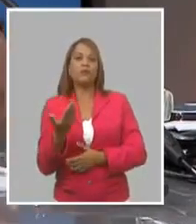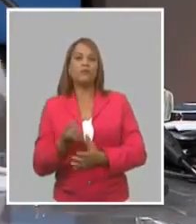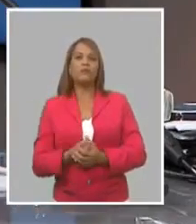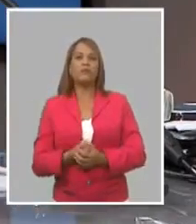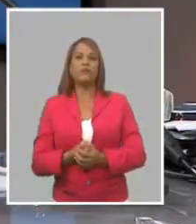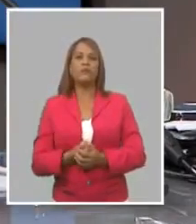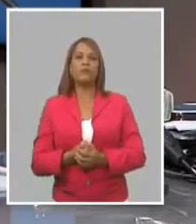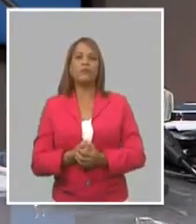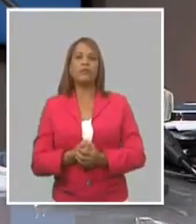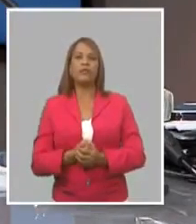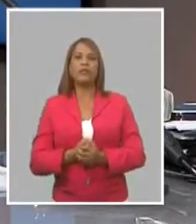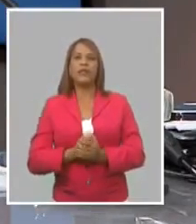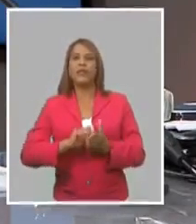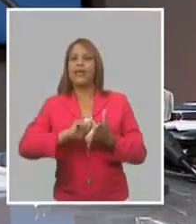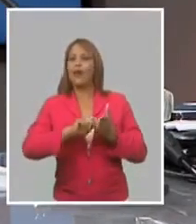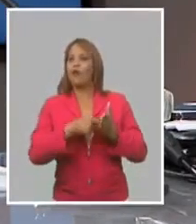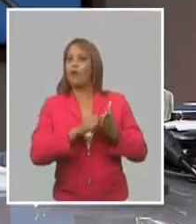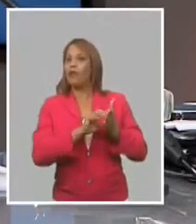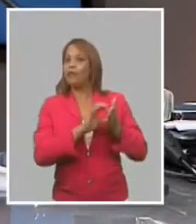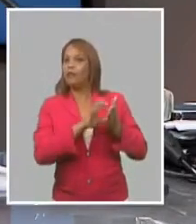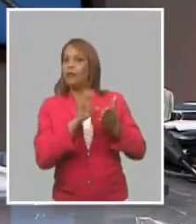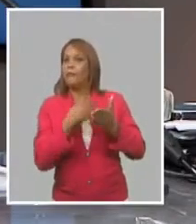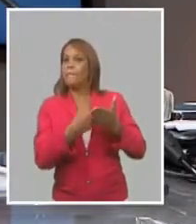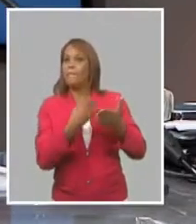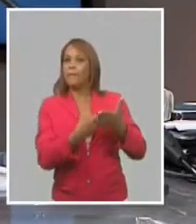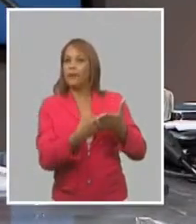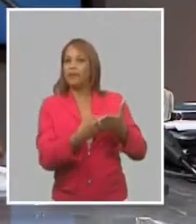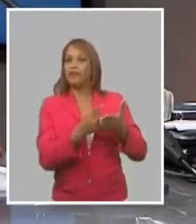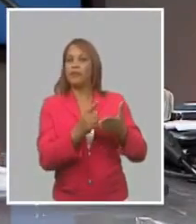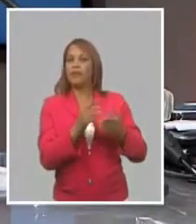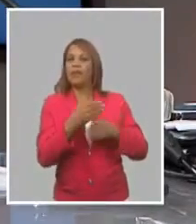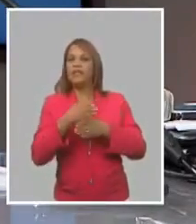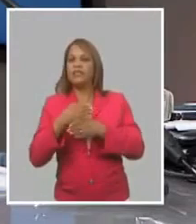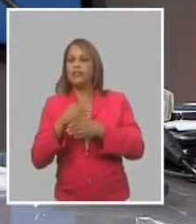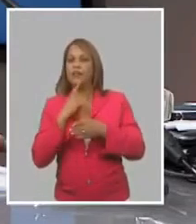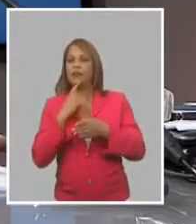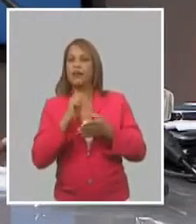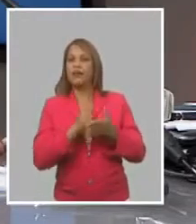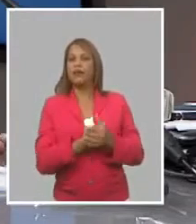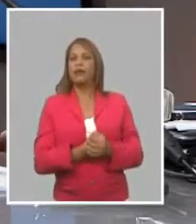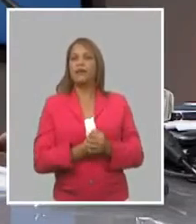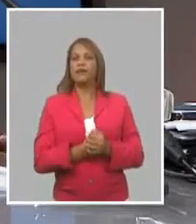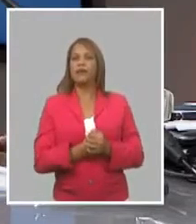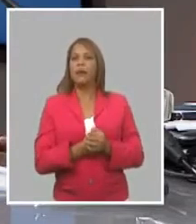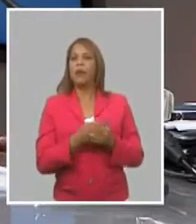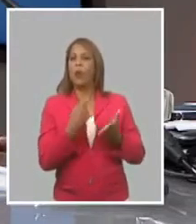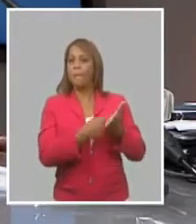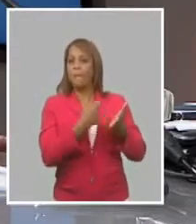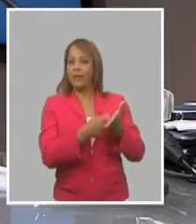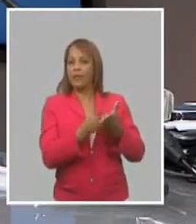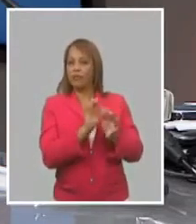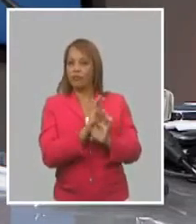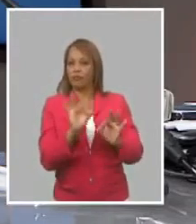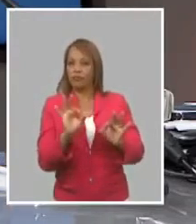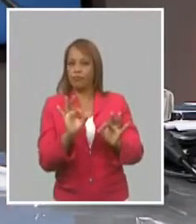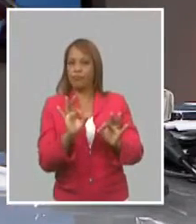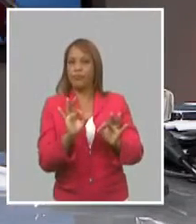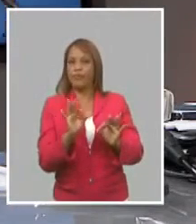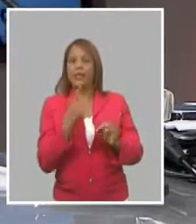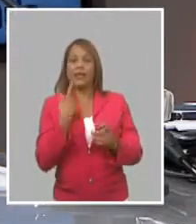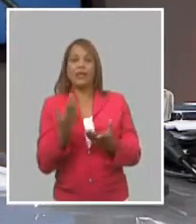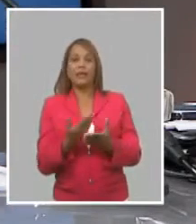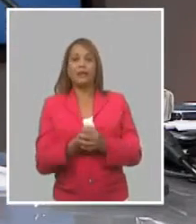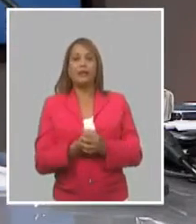es una corrección de precios relativos. ¿Qué significa lograr una corrección de precios relativos? En que